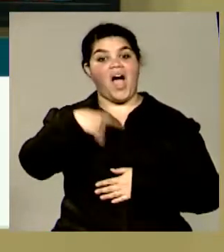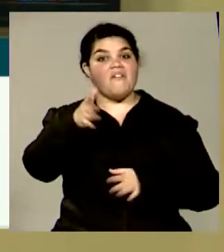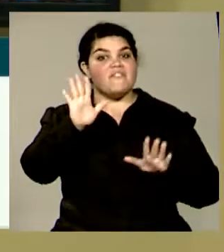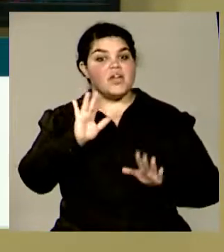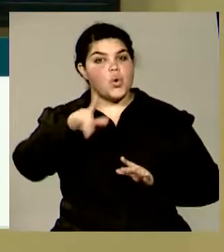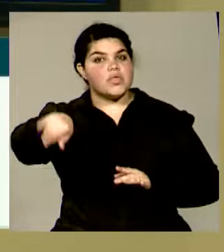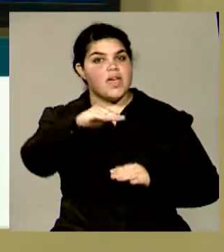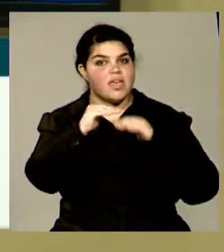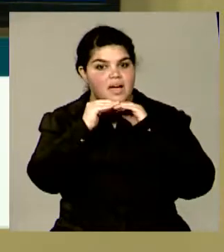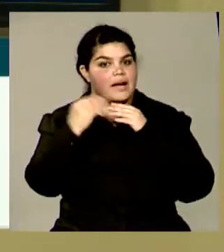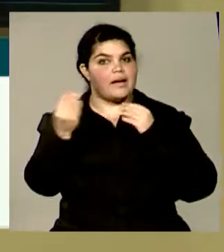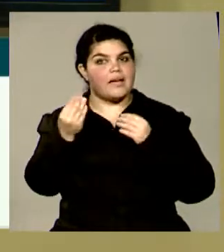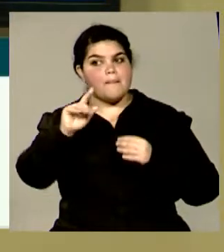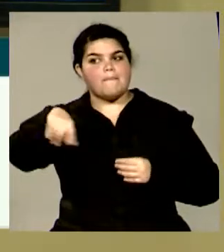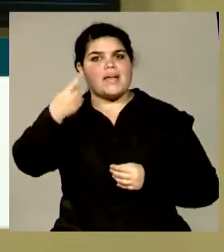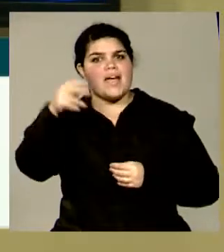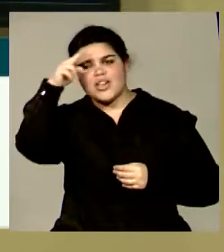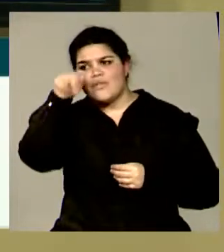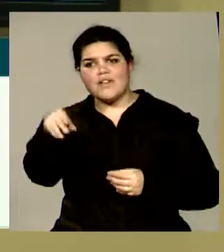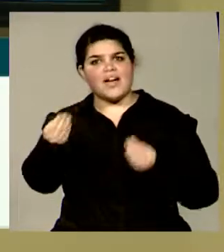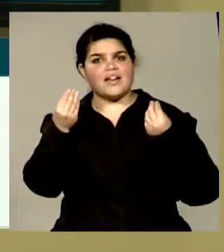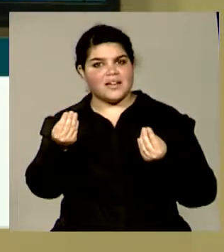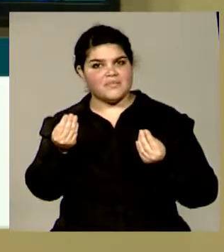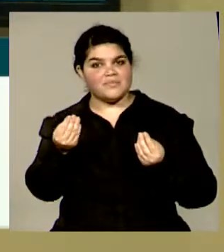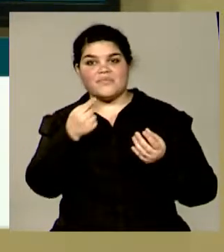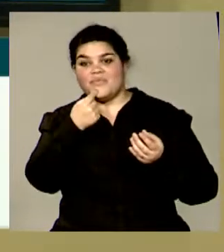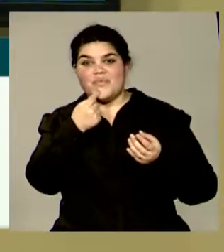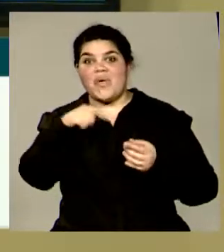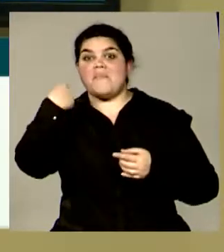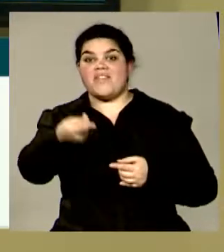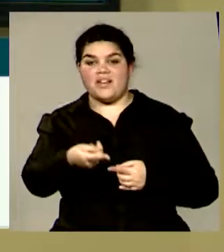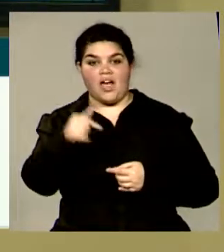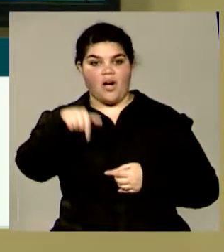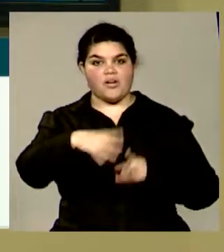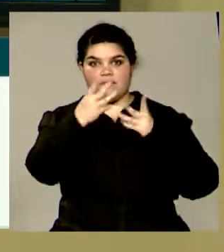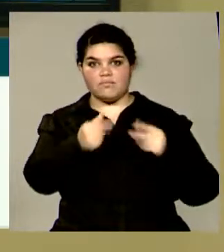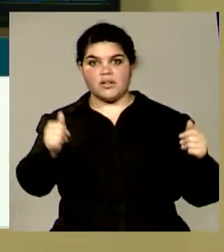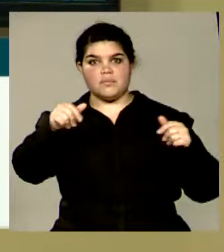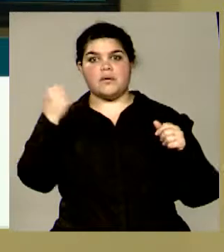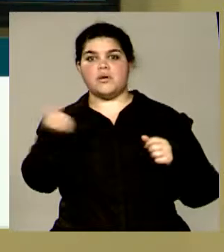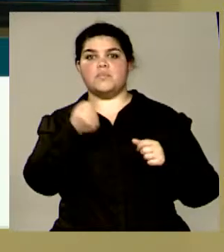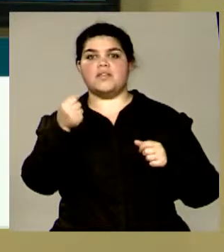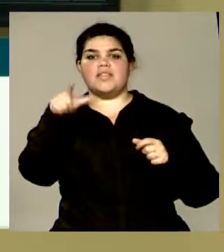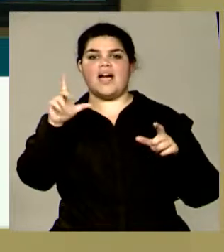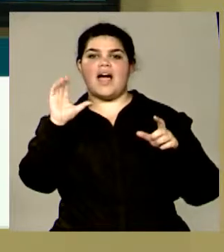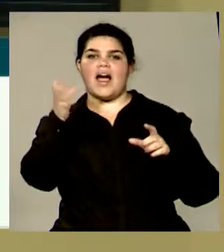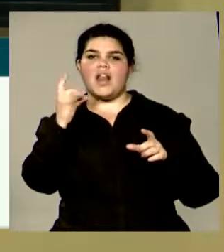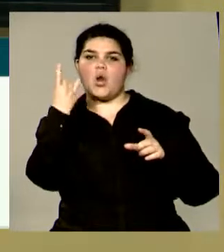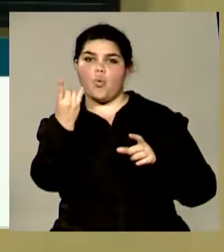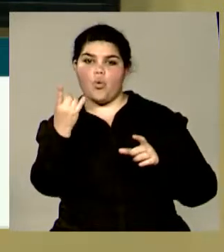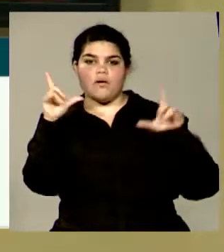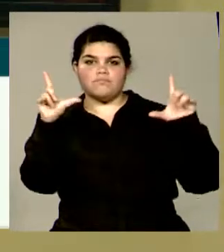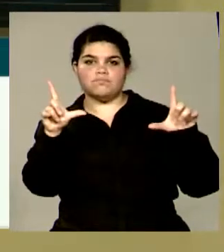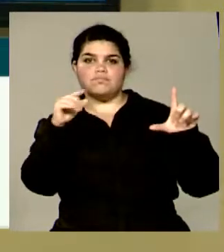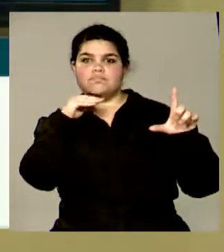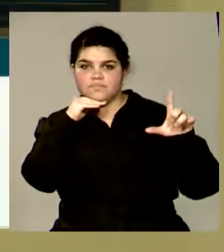de qué estará haciendo Sofía Castro mañana. Nosotros vamos a terminar esta edición, pero vos quedate en Señalú porque hay mucho material